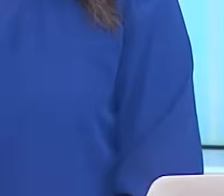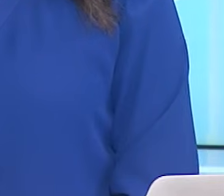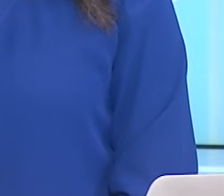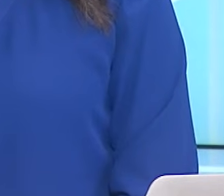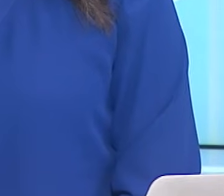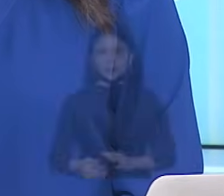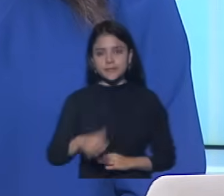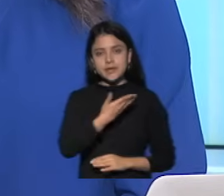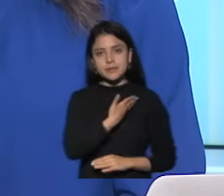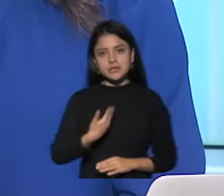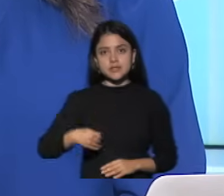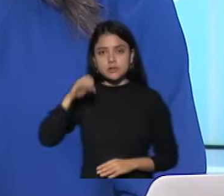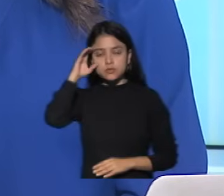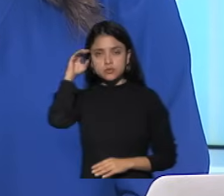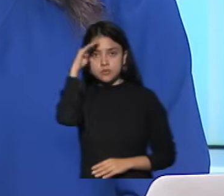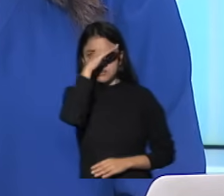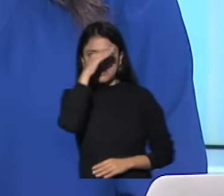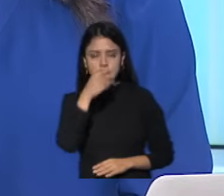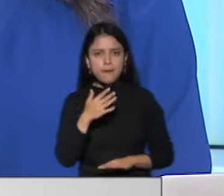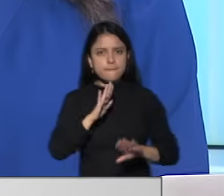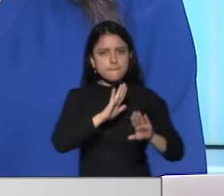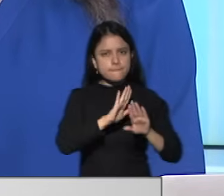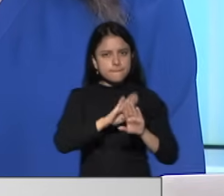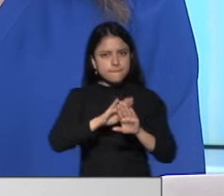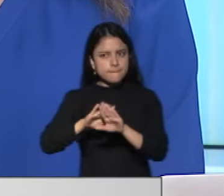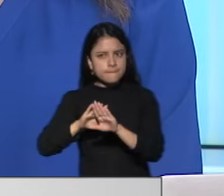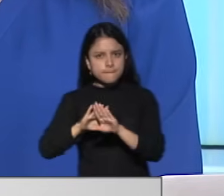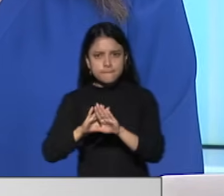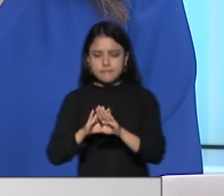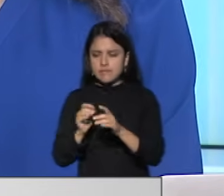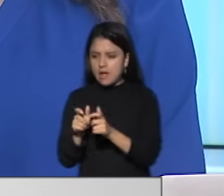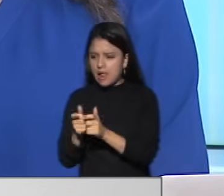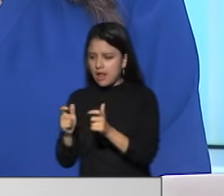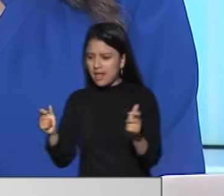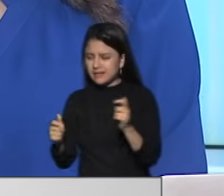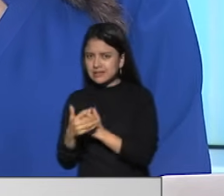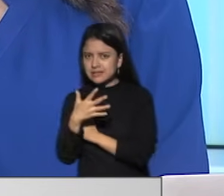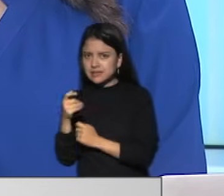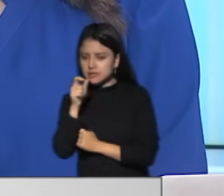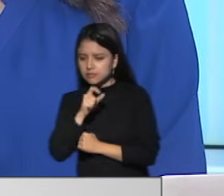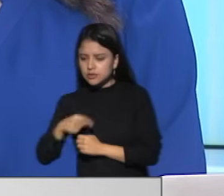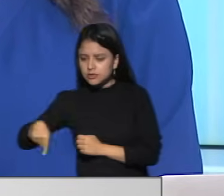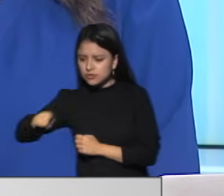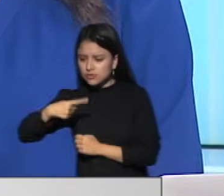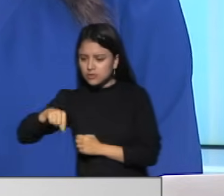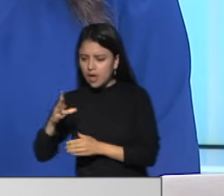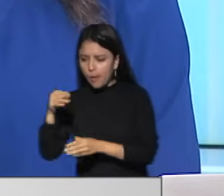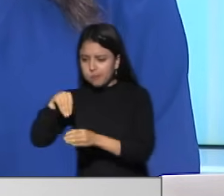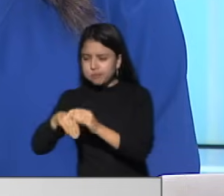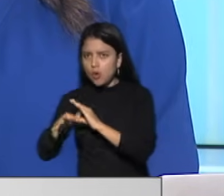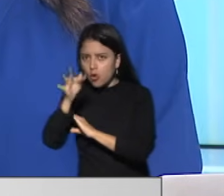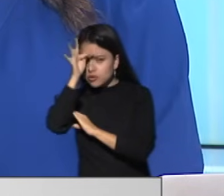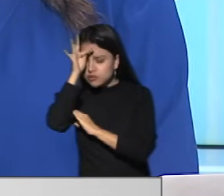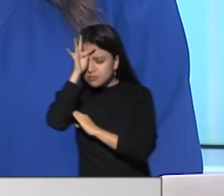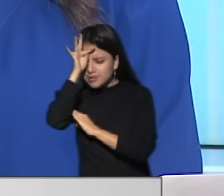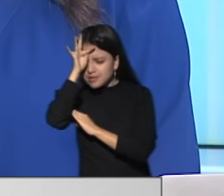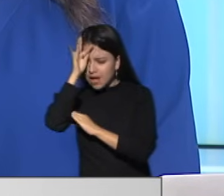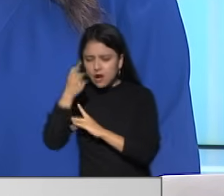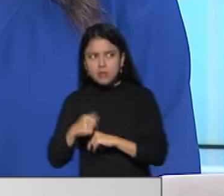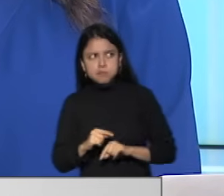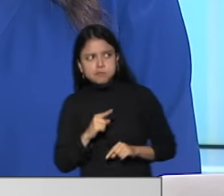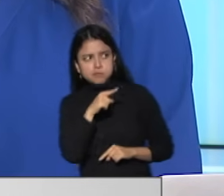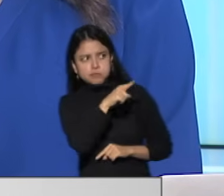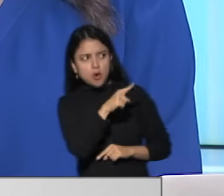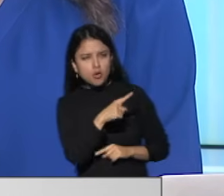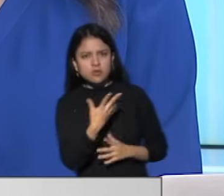El presidente Gustavo Petro se acaba de pronunciar sobre la muerte de al menos 500 personas en un hospital de Gaza a causa de un cohete lanzado